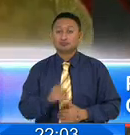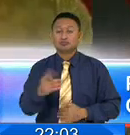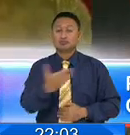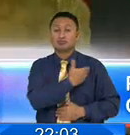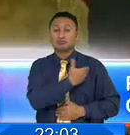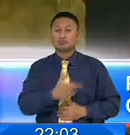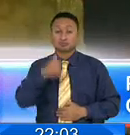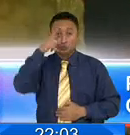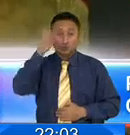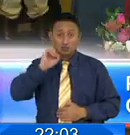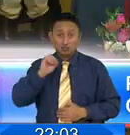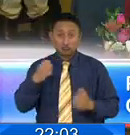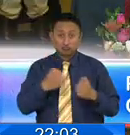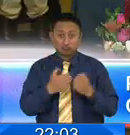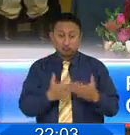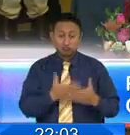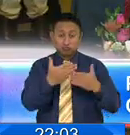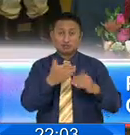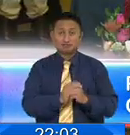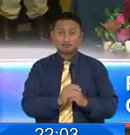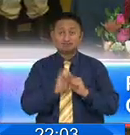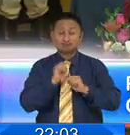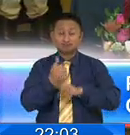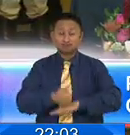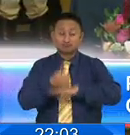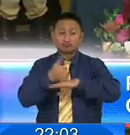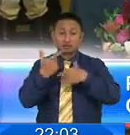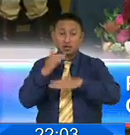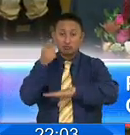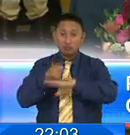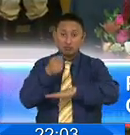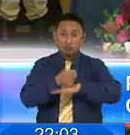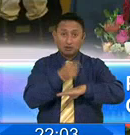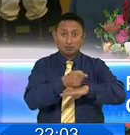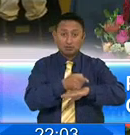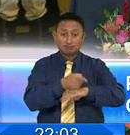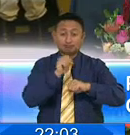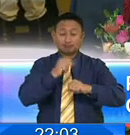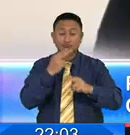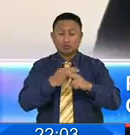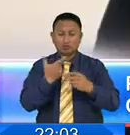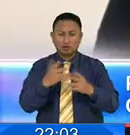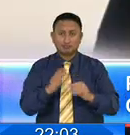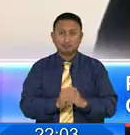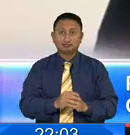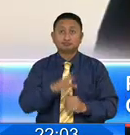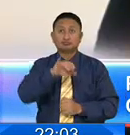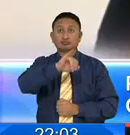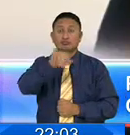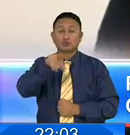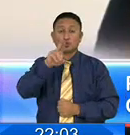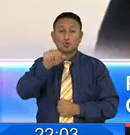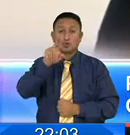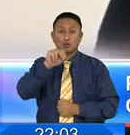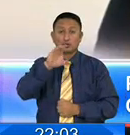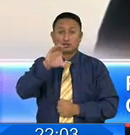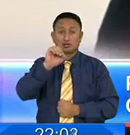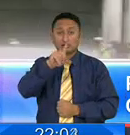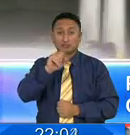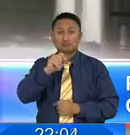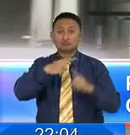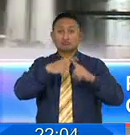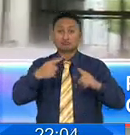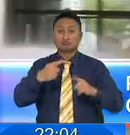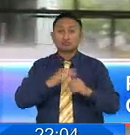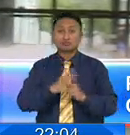tomando forma. Y las designaciones están a la orden del día, con nombres conocidos como Juan Carlos Holguín, ex candidato a la alcaldía